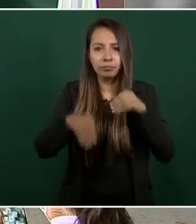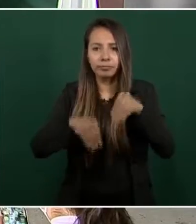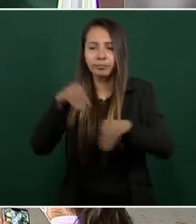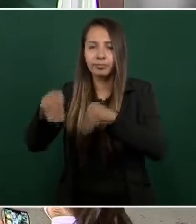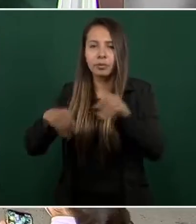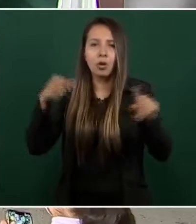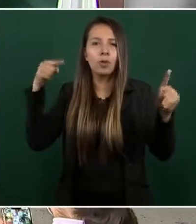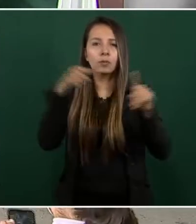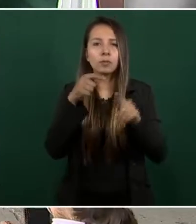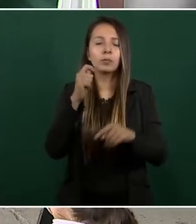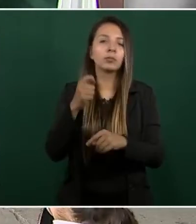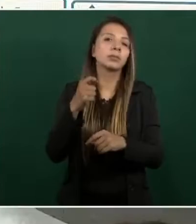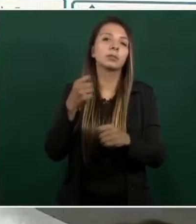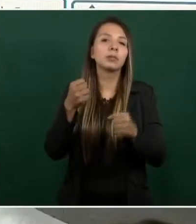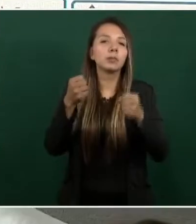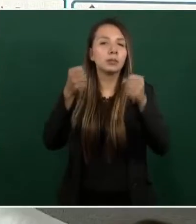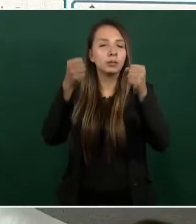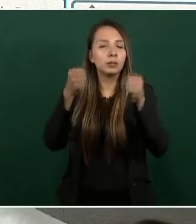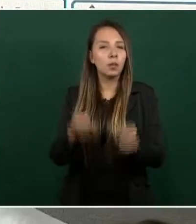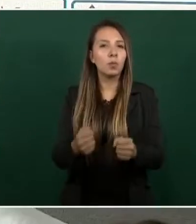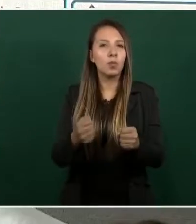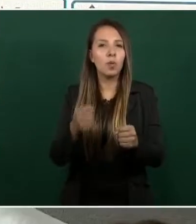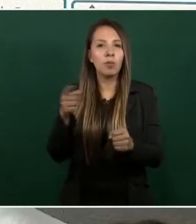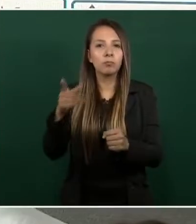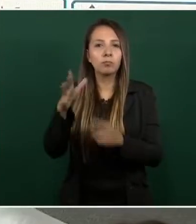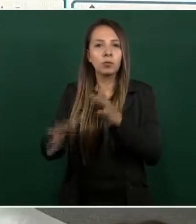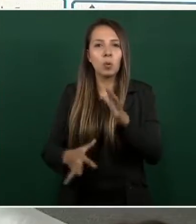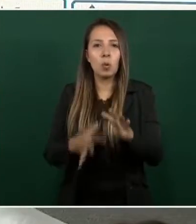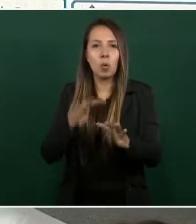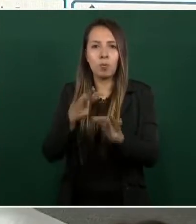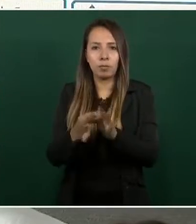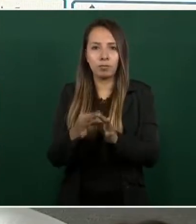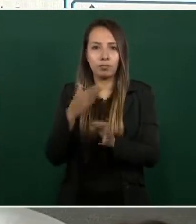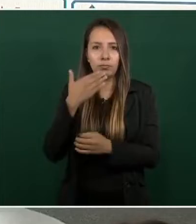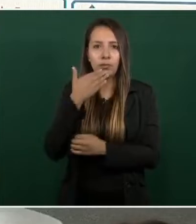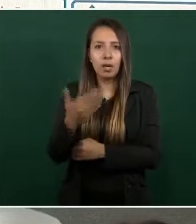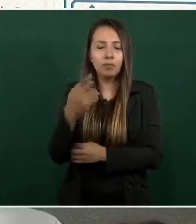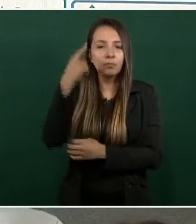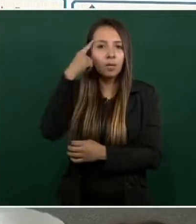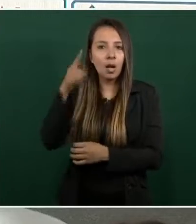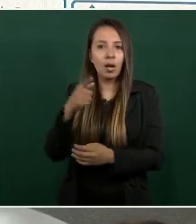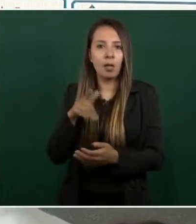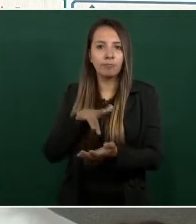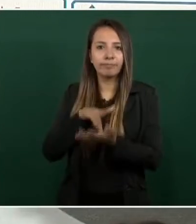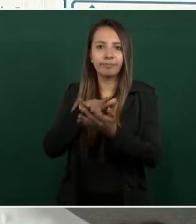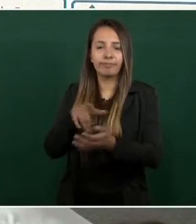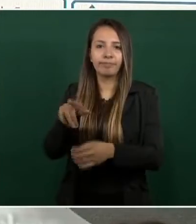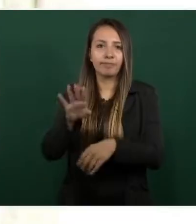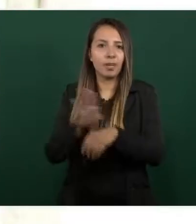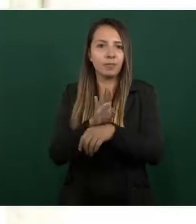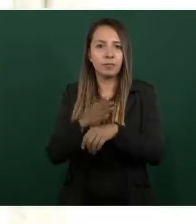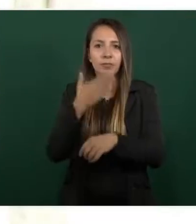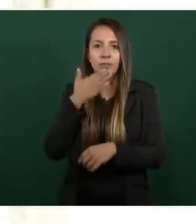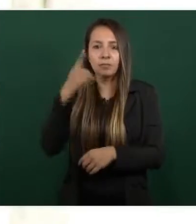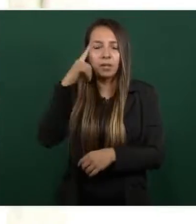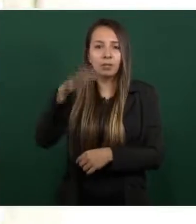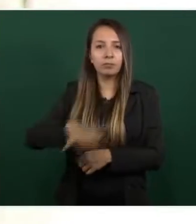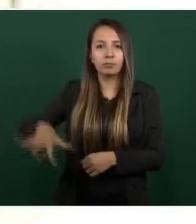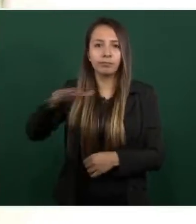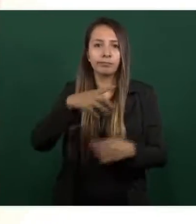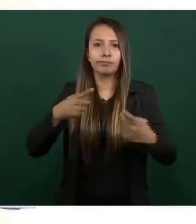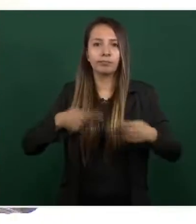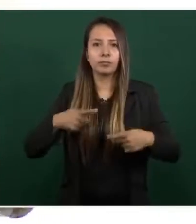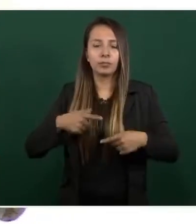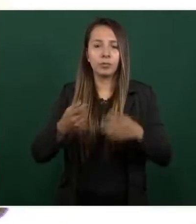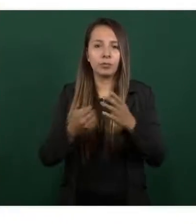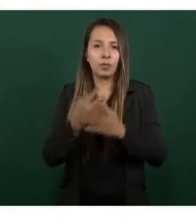asegurar que se cumpla en el tiempo establecido para el beneficio inmediato de la sociedad de